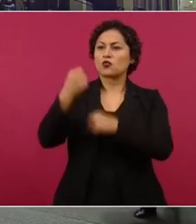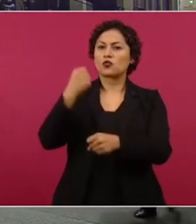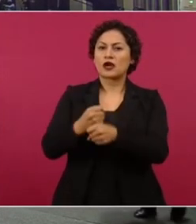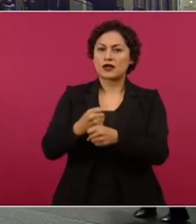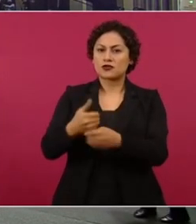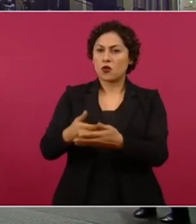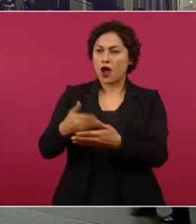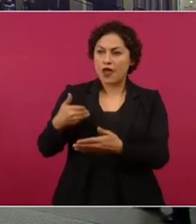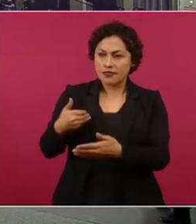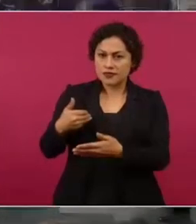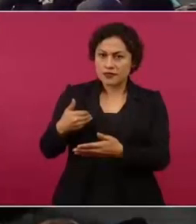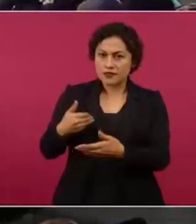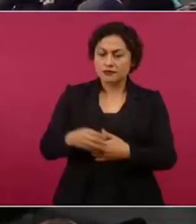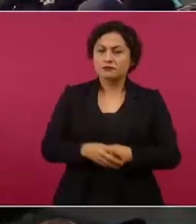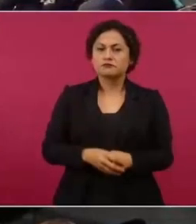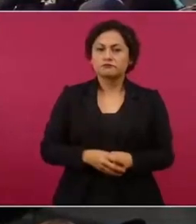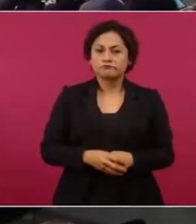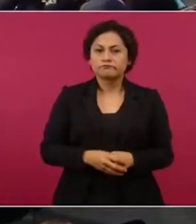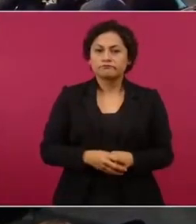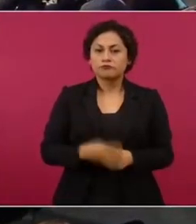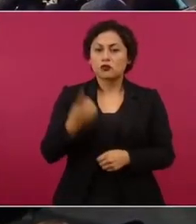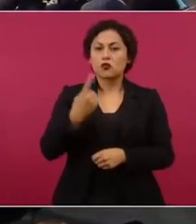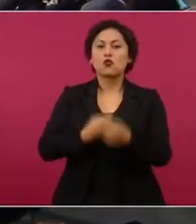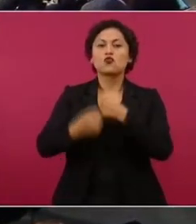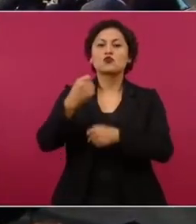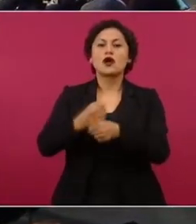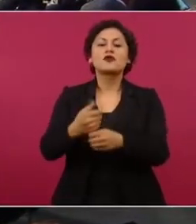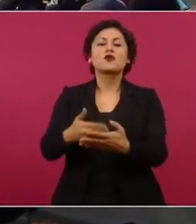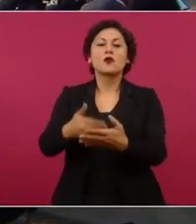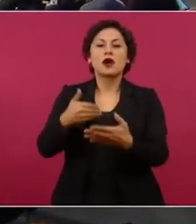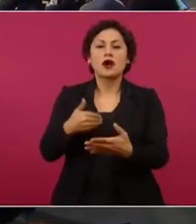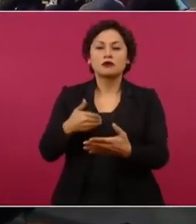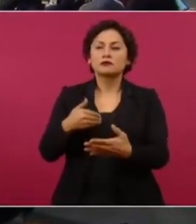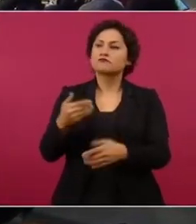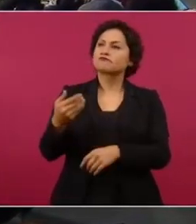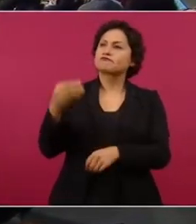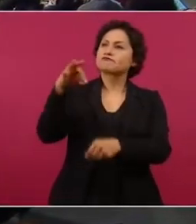Eso. Un año antes, la elección va a ser en junio.